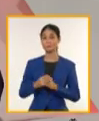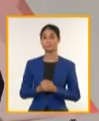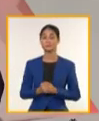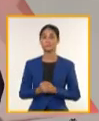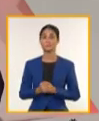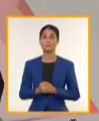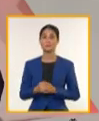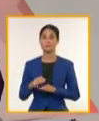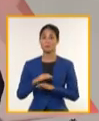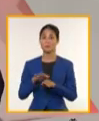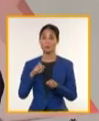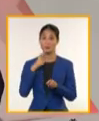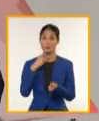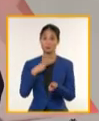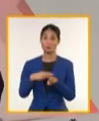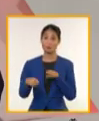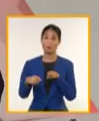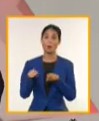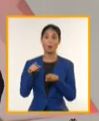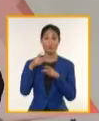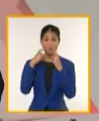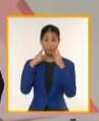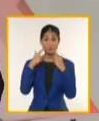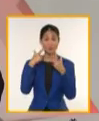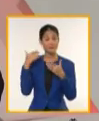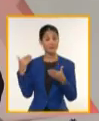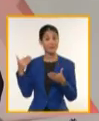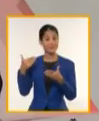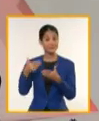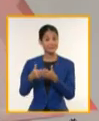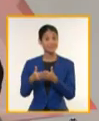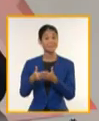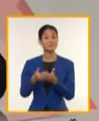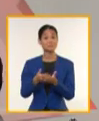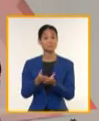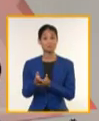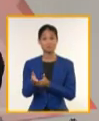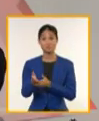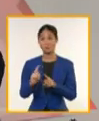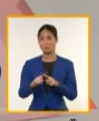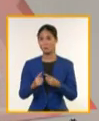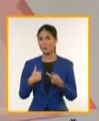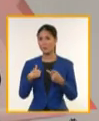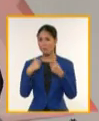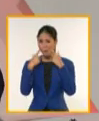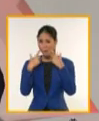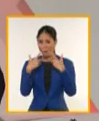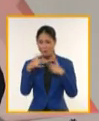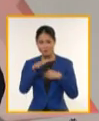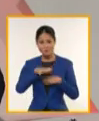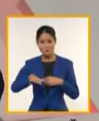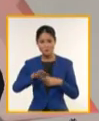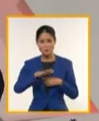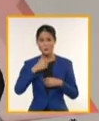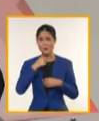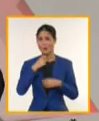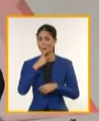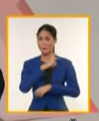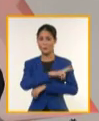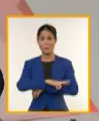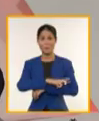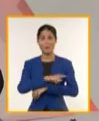hecho histórico, trascendente, sobre todo por la importancia que ha tenido para ambos países,